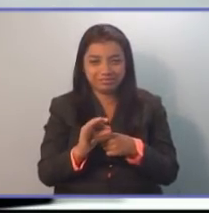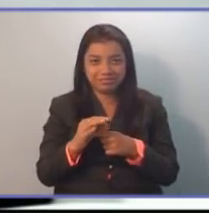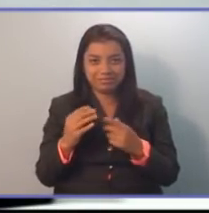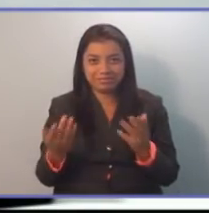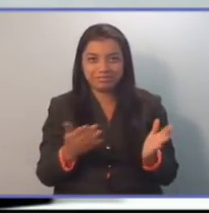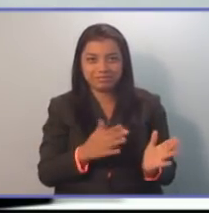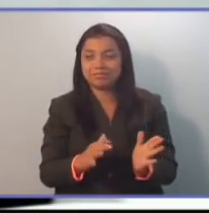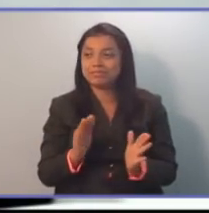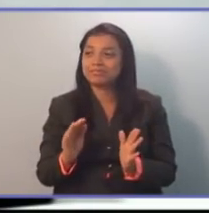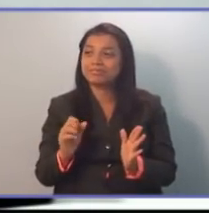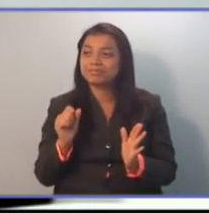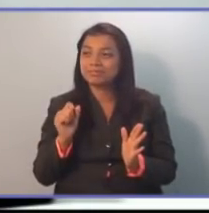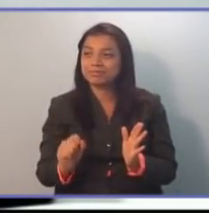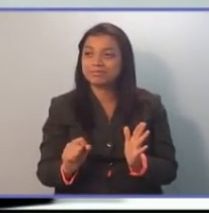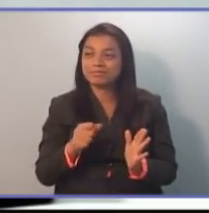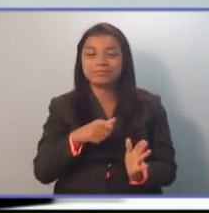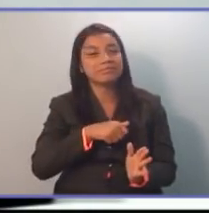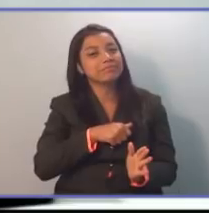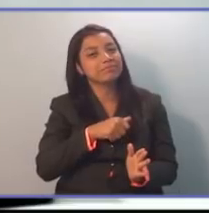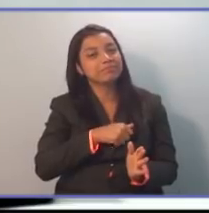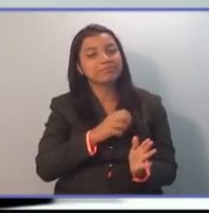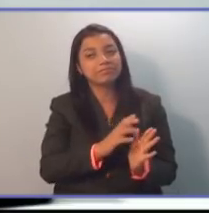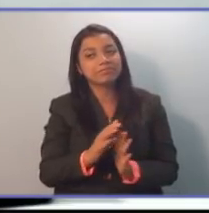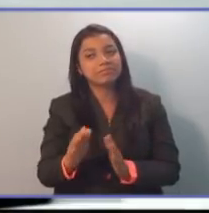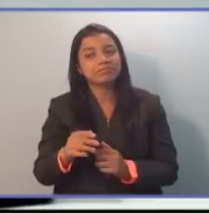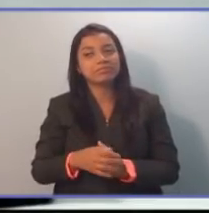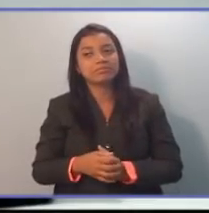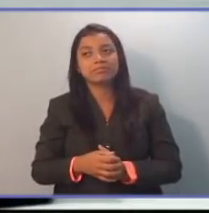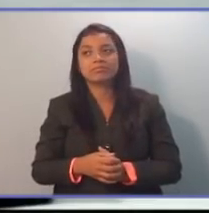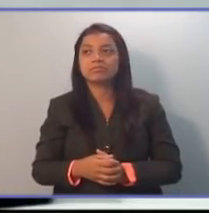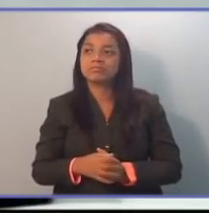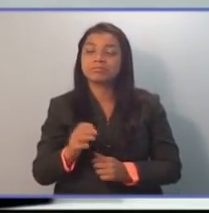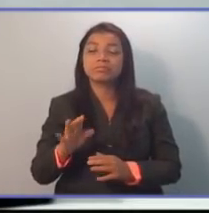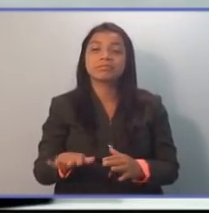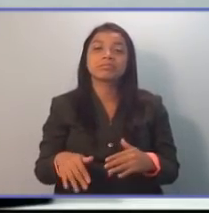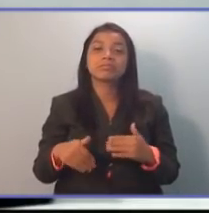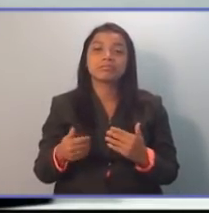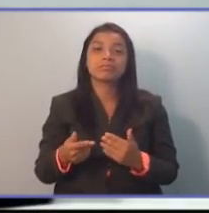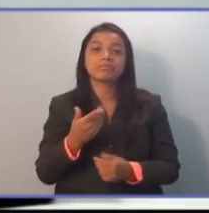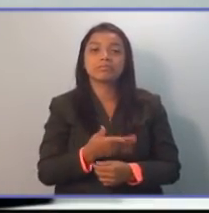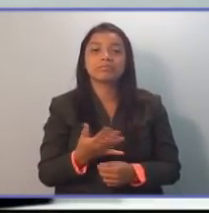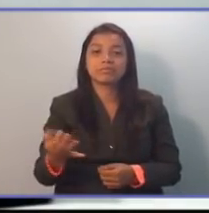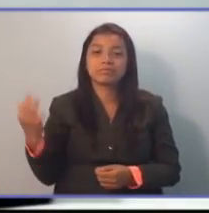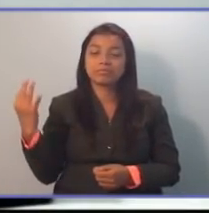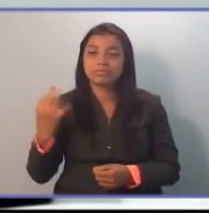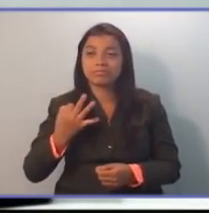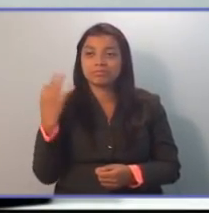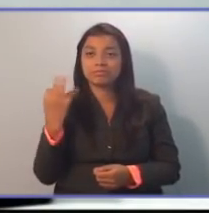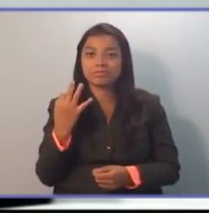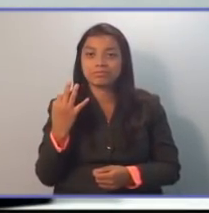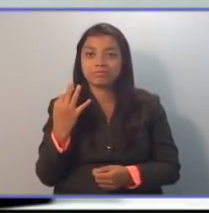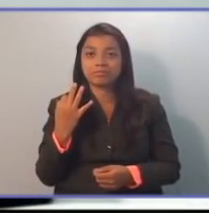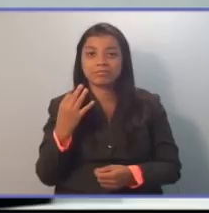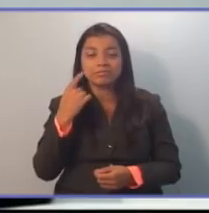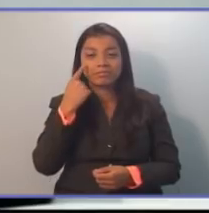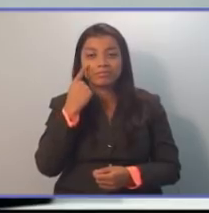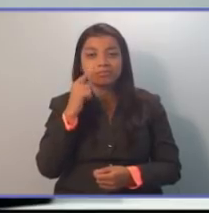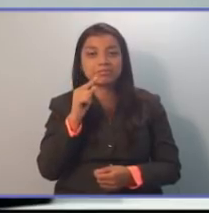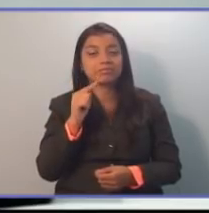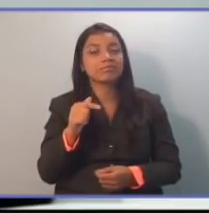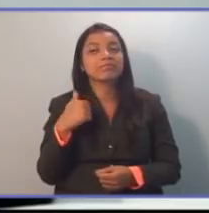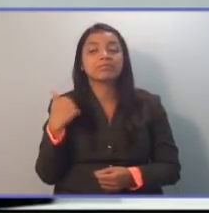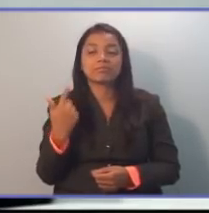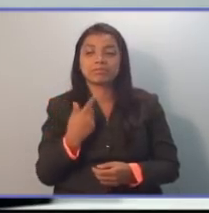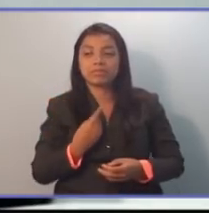ido aumentando sus competencias. Por eso también ha sido necesario que crezca ese capital humano. Y